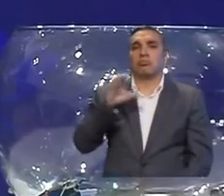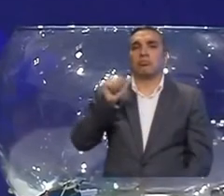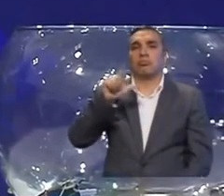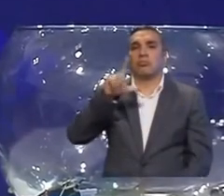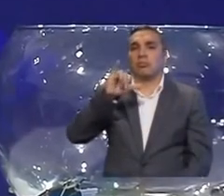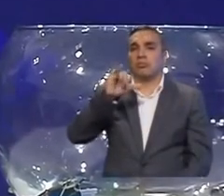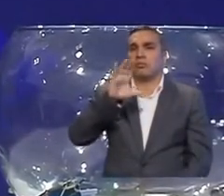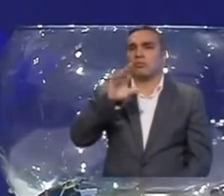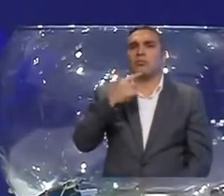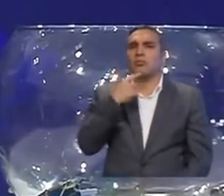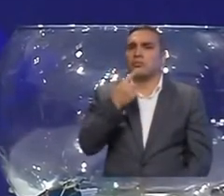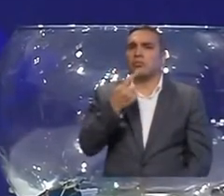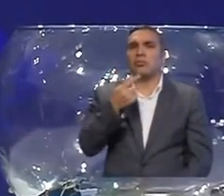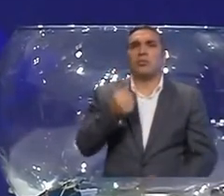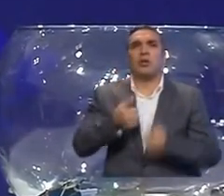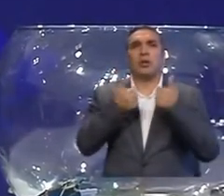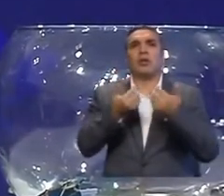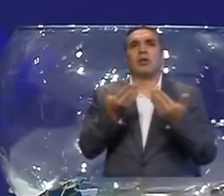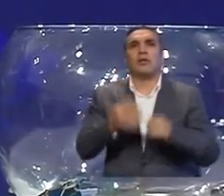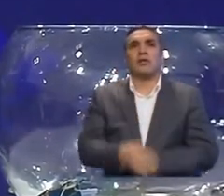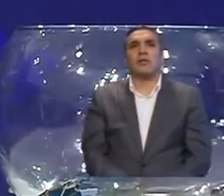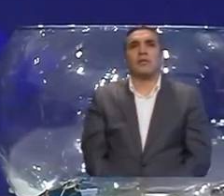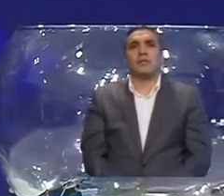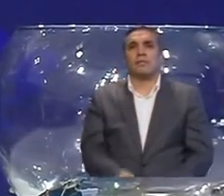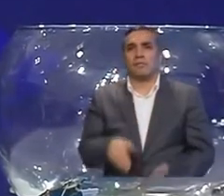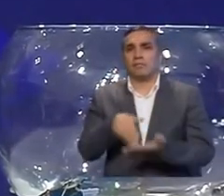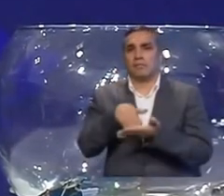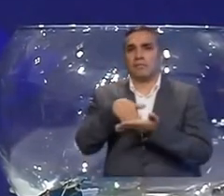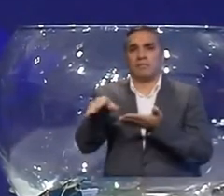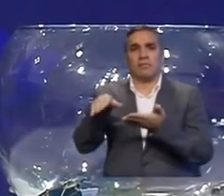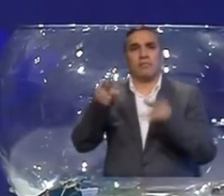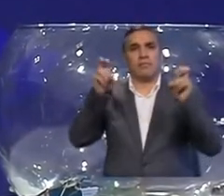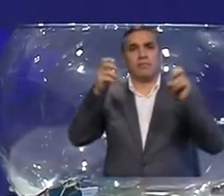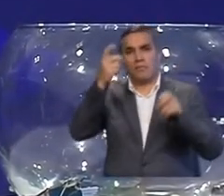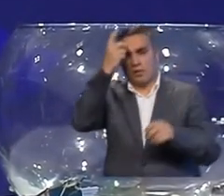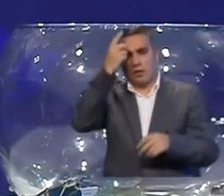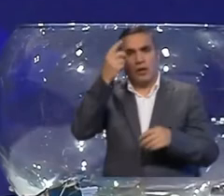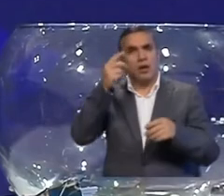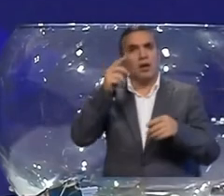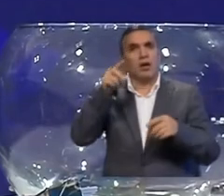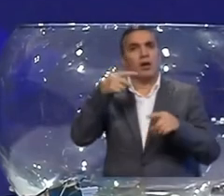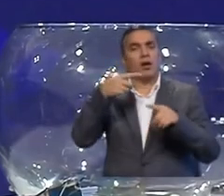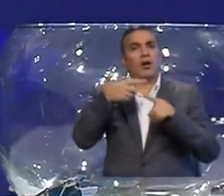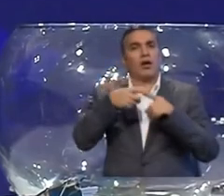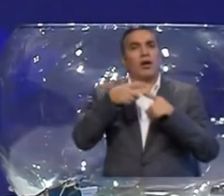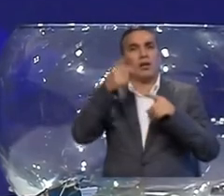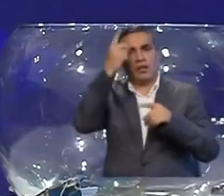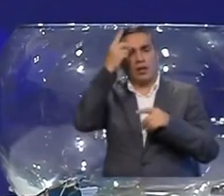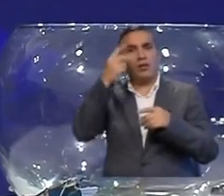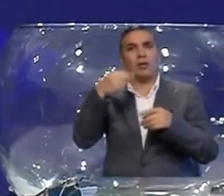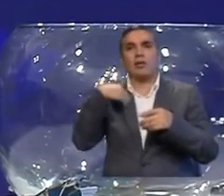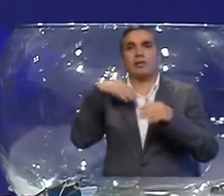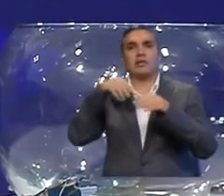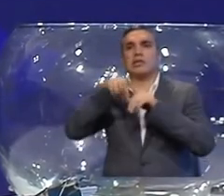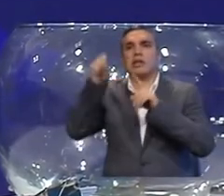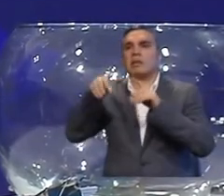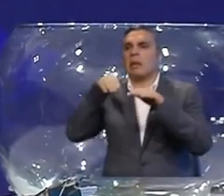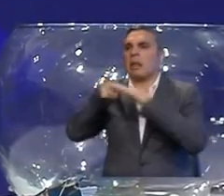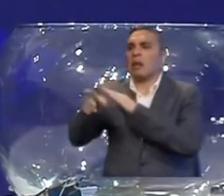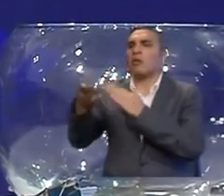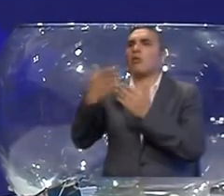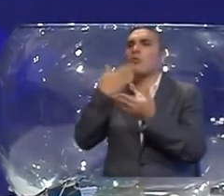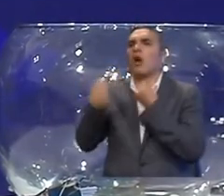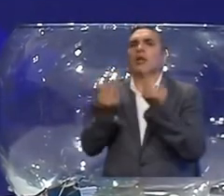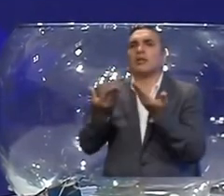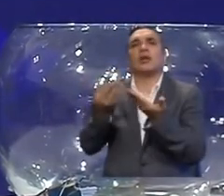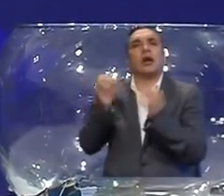Hablaba, candidato, de la eliminación de los deudores de la central de riesgo. ¿Cómo va a ocurrir este proceso y qué garantías se le